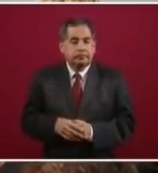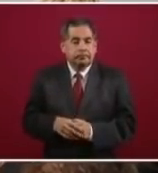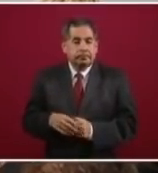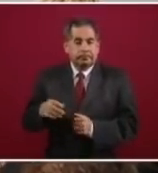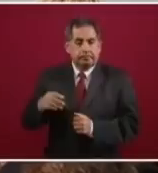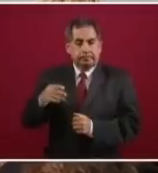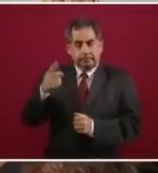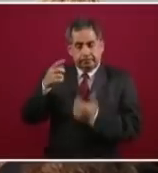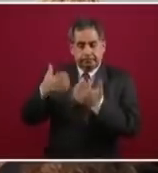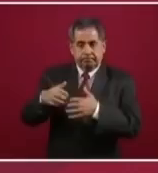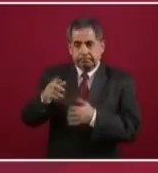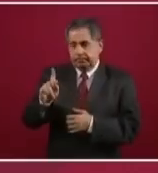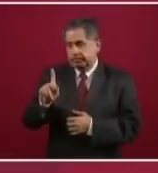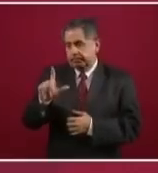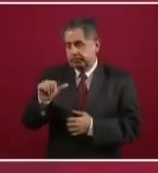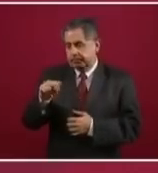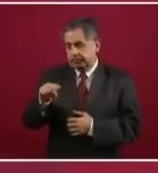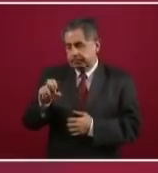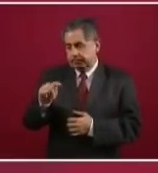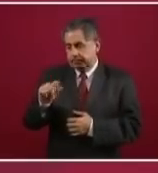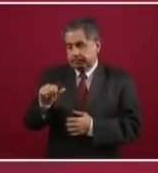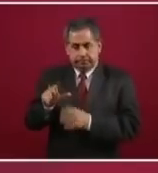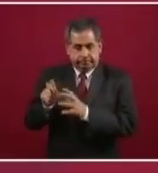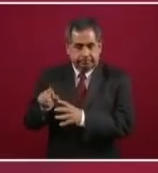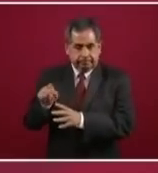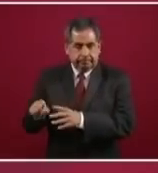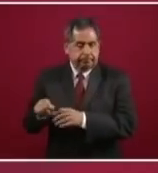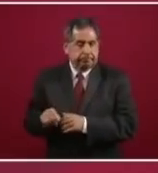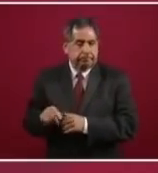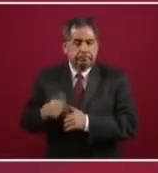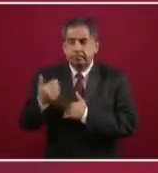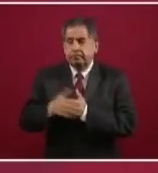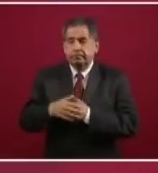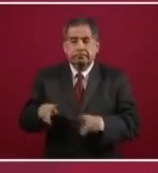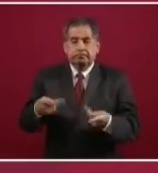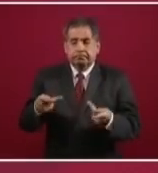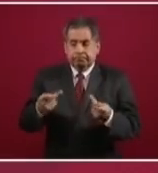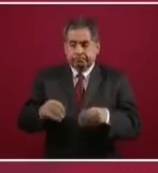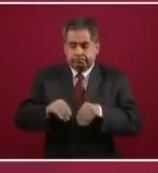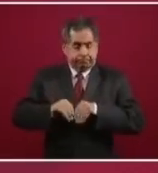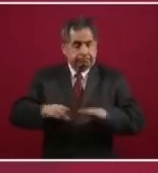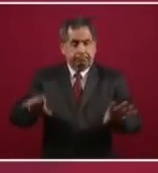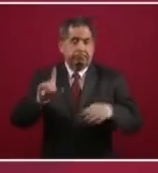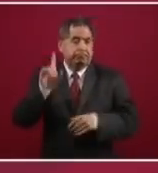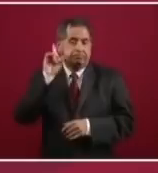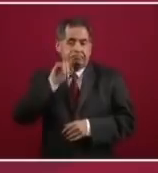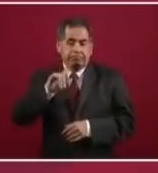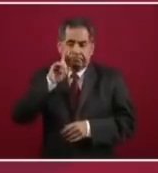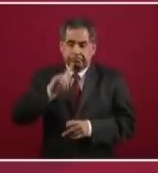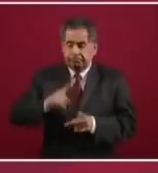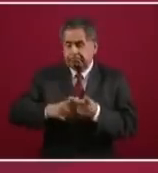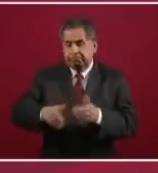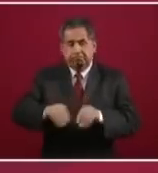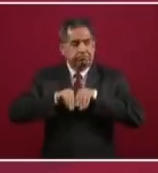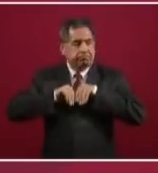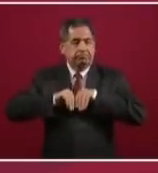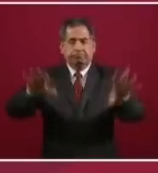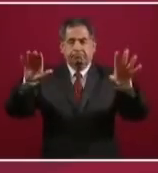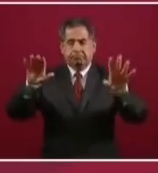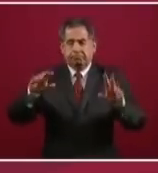editorial, que es Planeta, que va a estar ya en venta, les comentaba mañana,